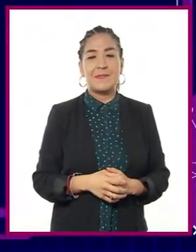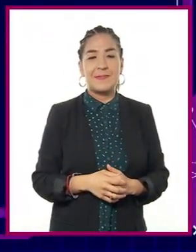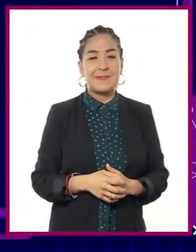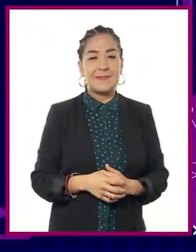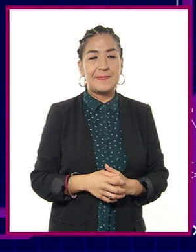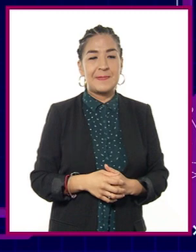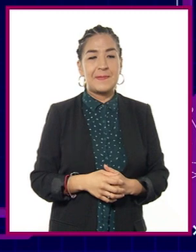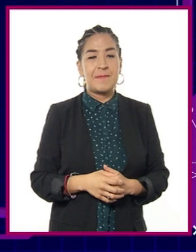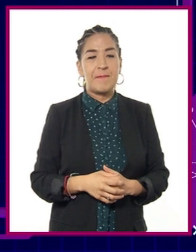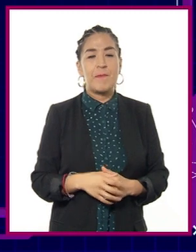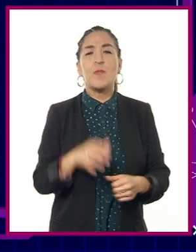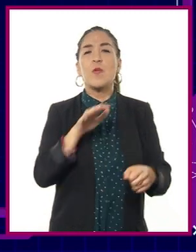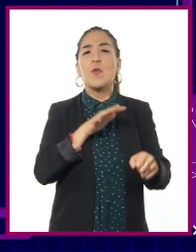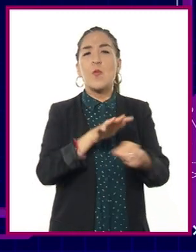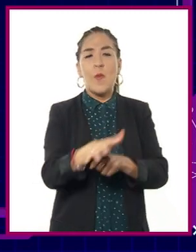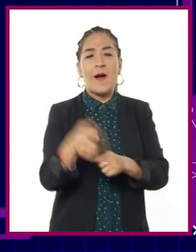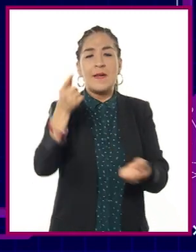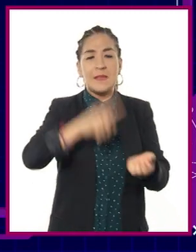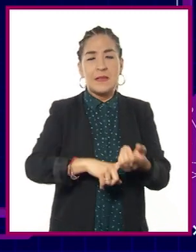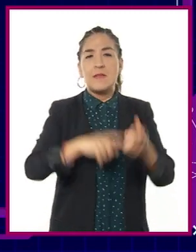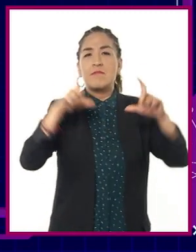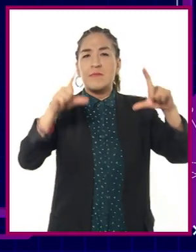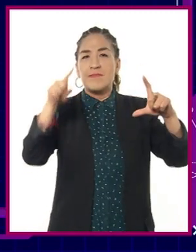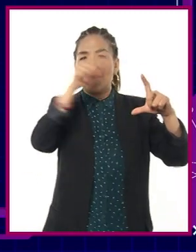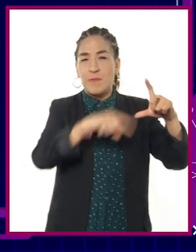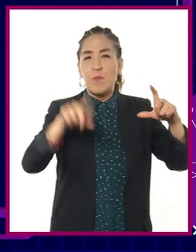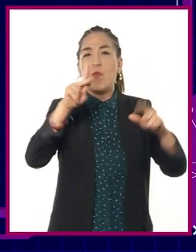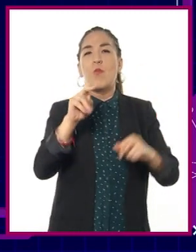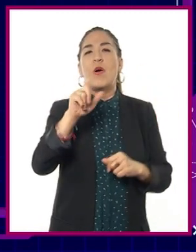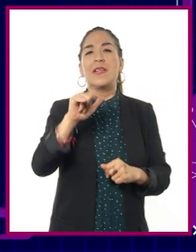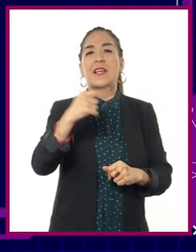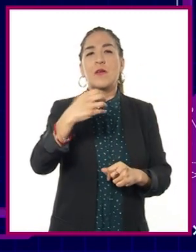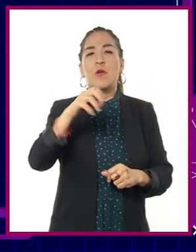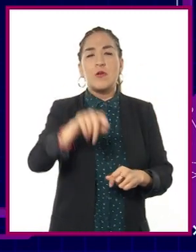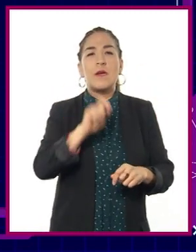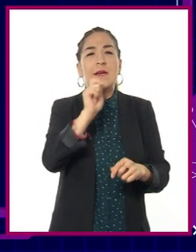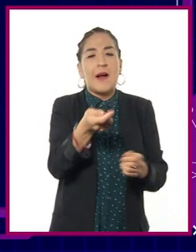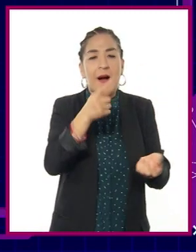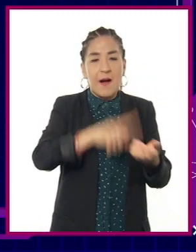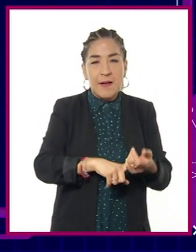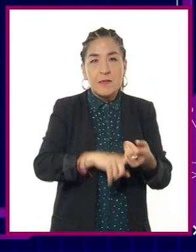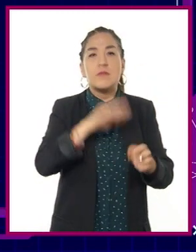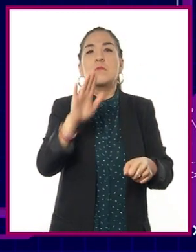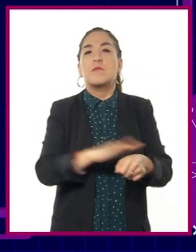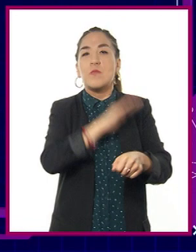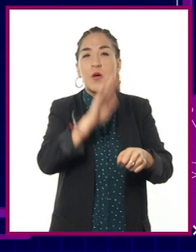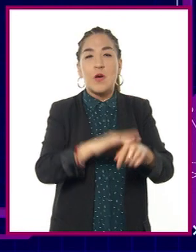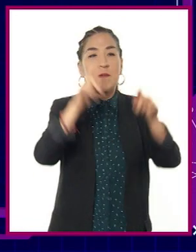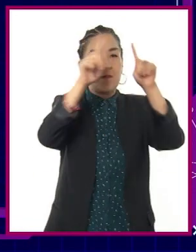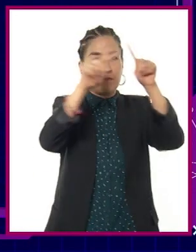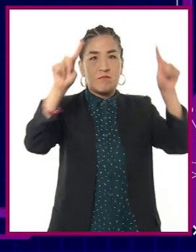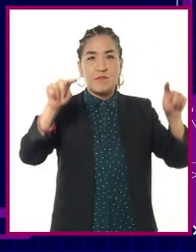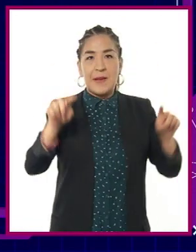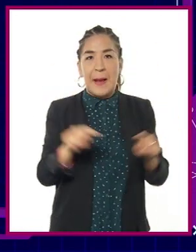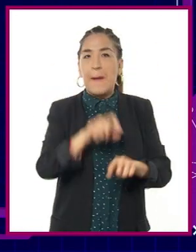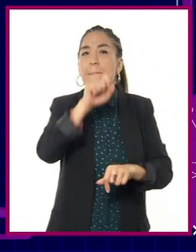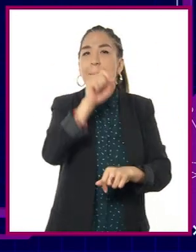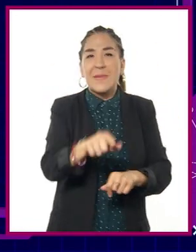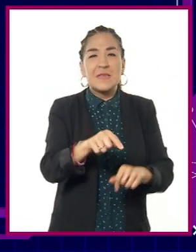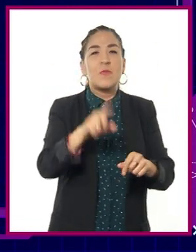¿En qué tipo de polígonos regulares se cumple que el diámetro de la